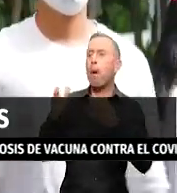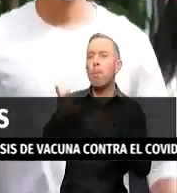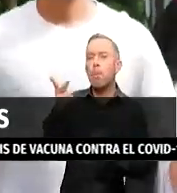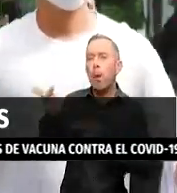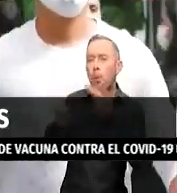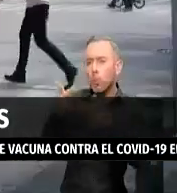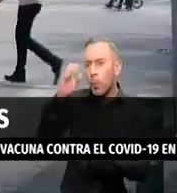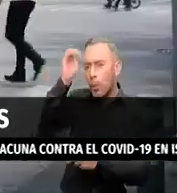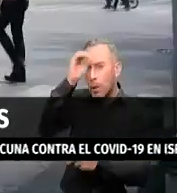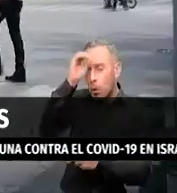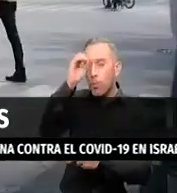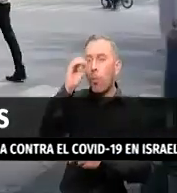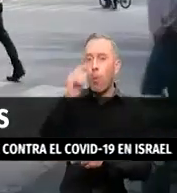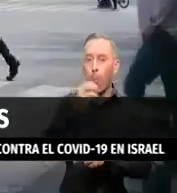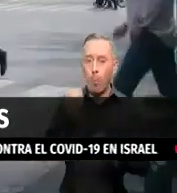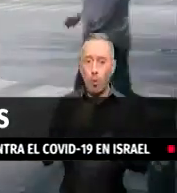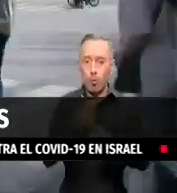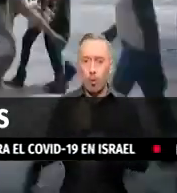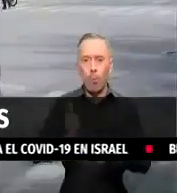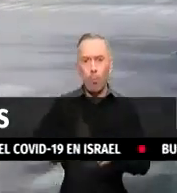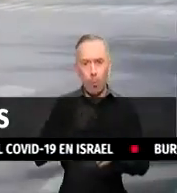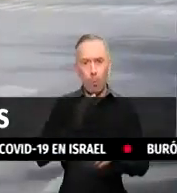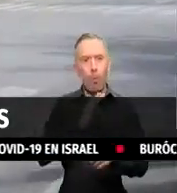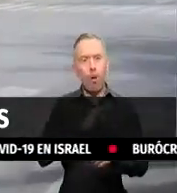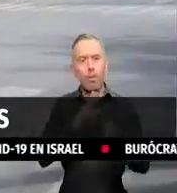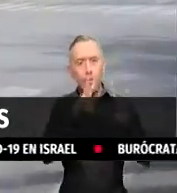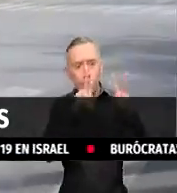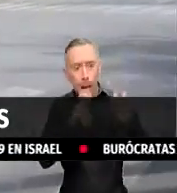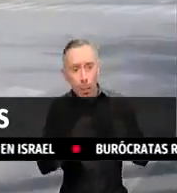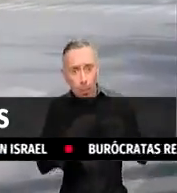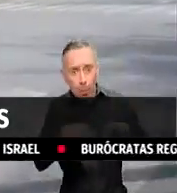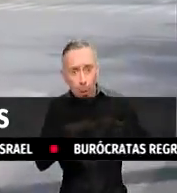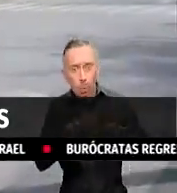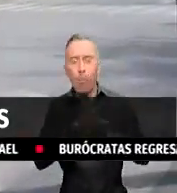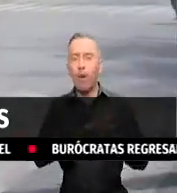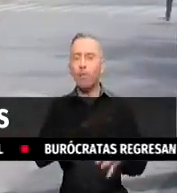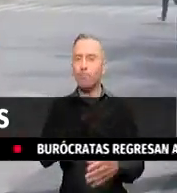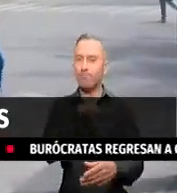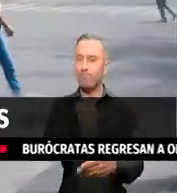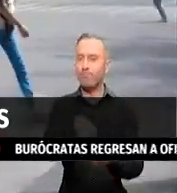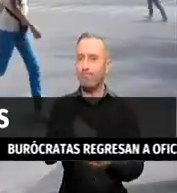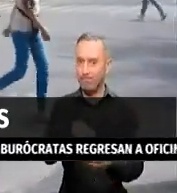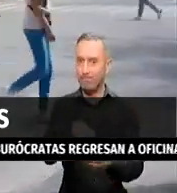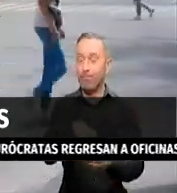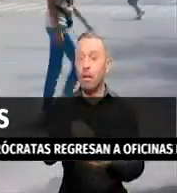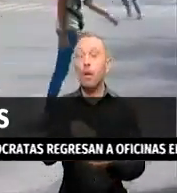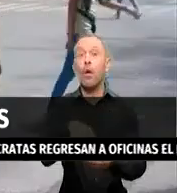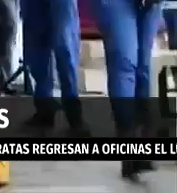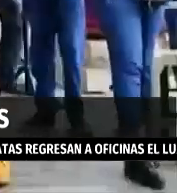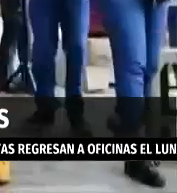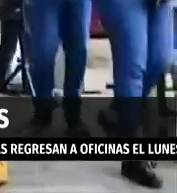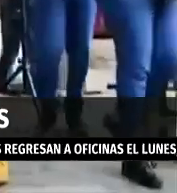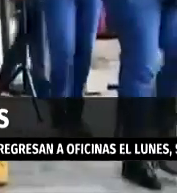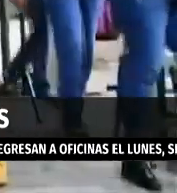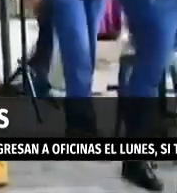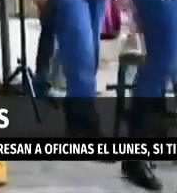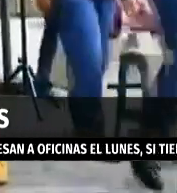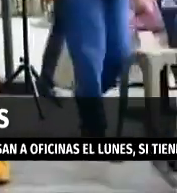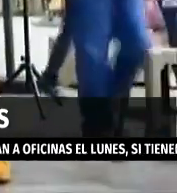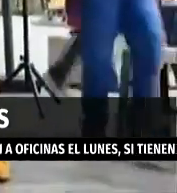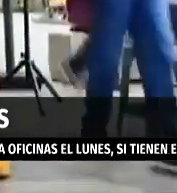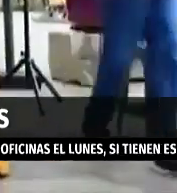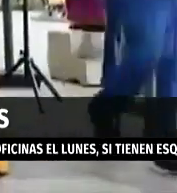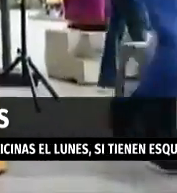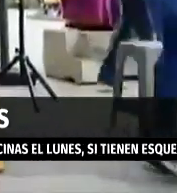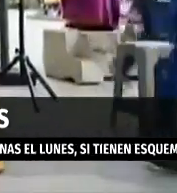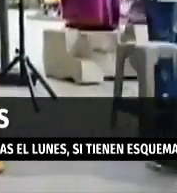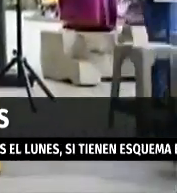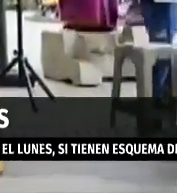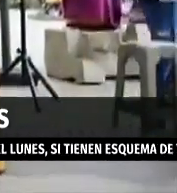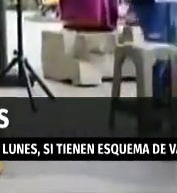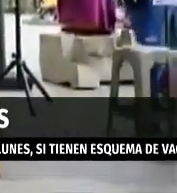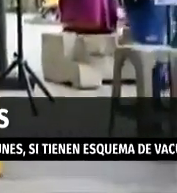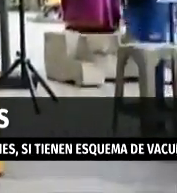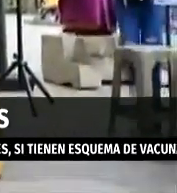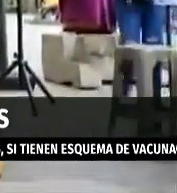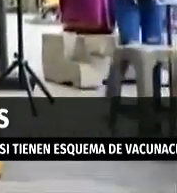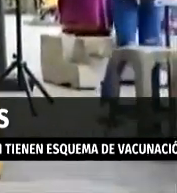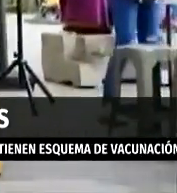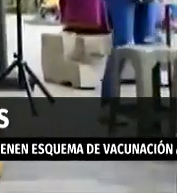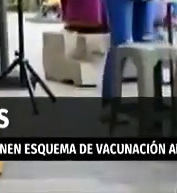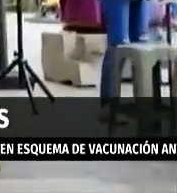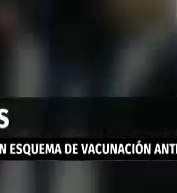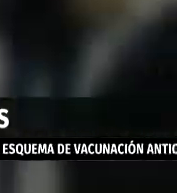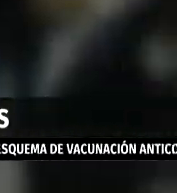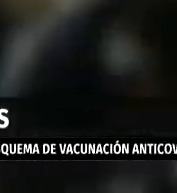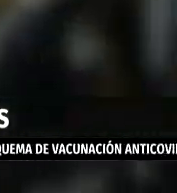todas las personas que estamos en la lista nominal podamos ir a votar, eso nos toca a nosotros. Obviamente, la última palabra lo tiene